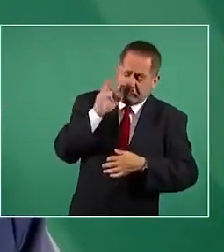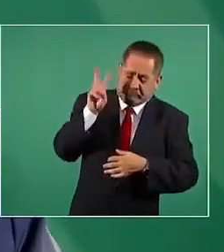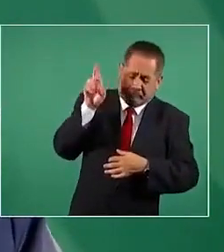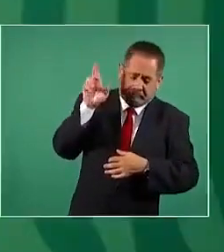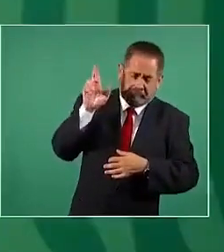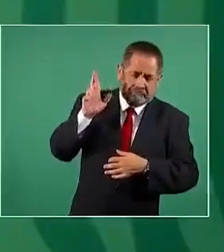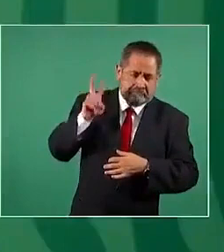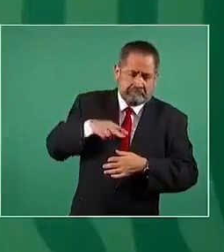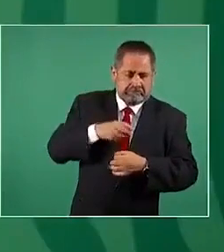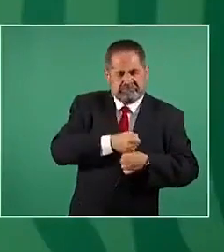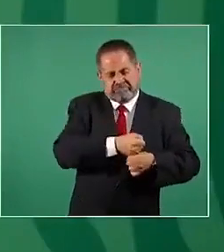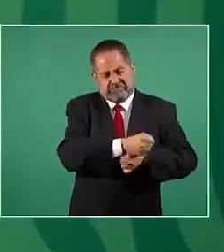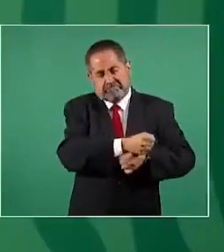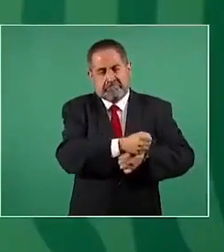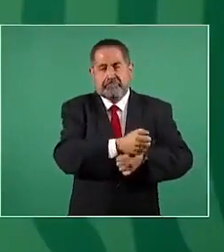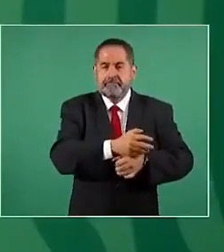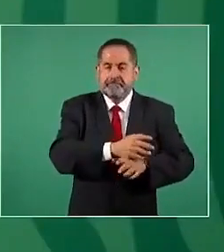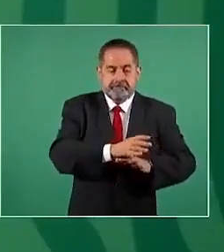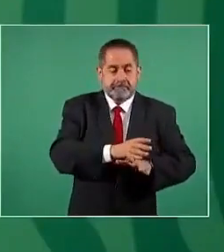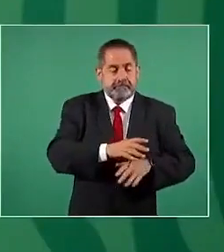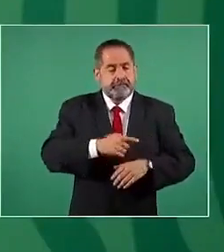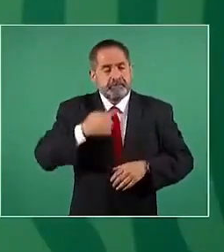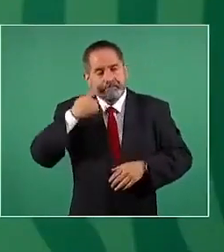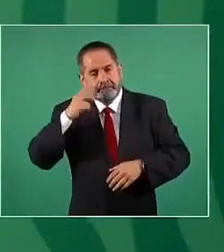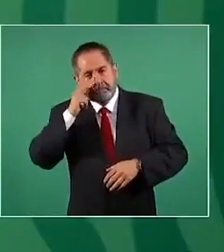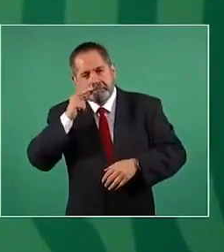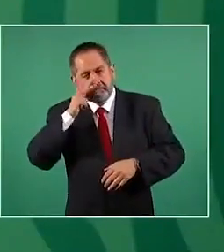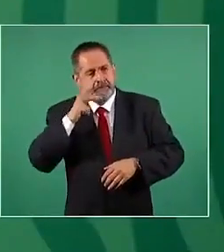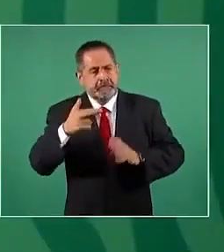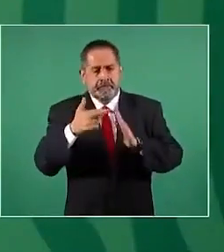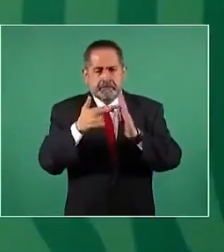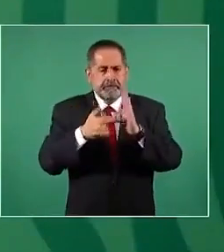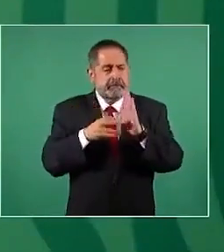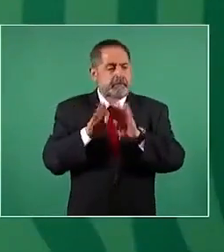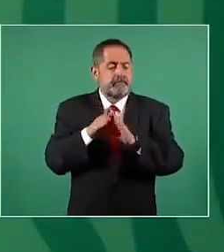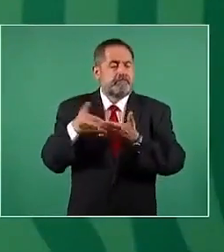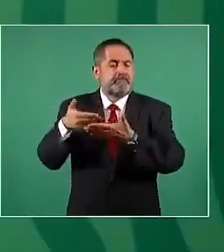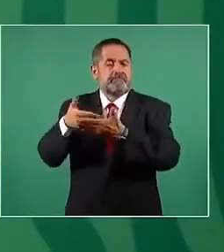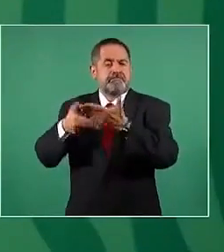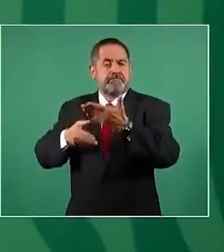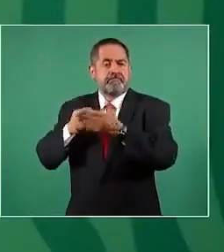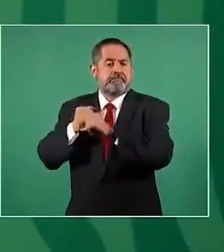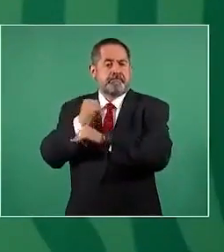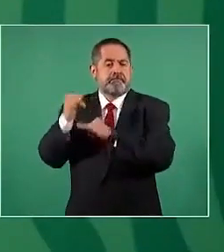y se compruebe mediante el protocolo de Estambul,